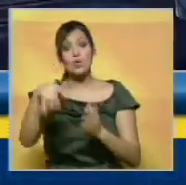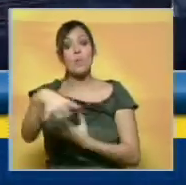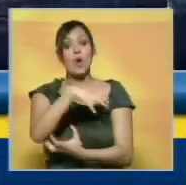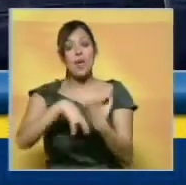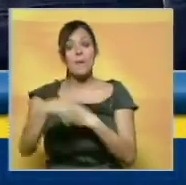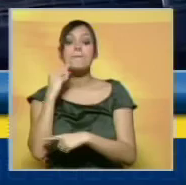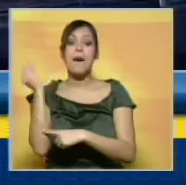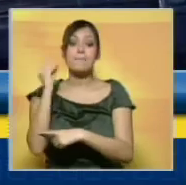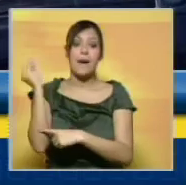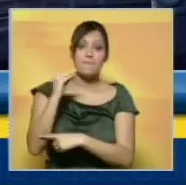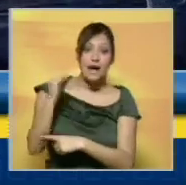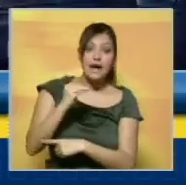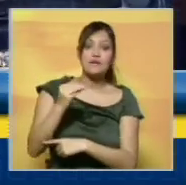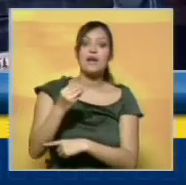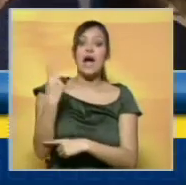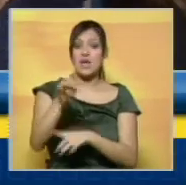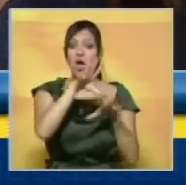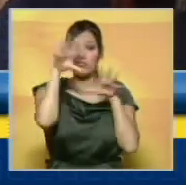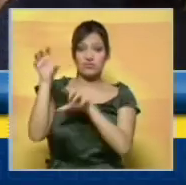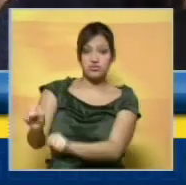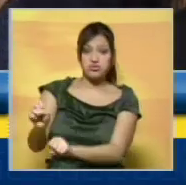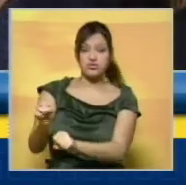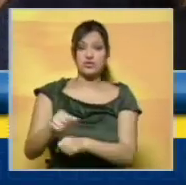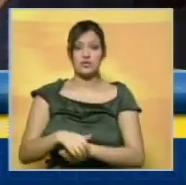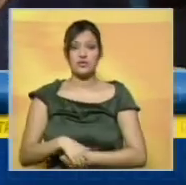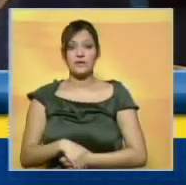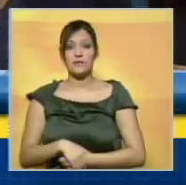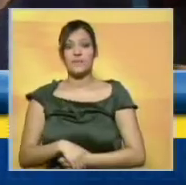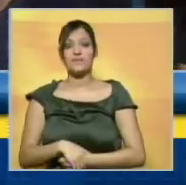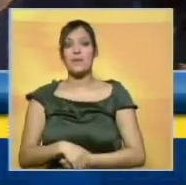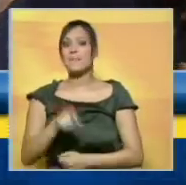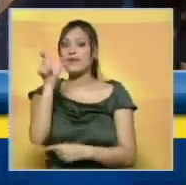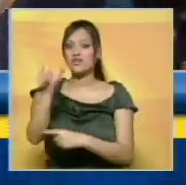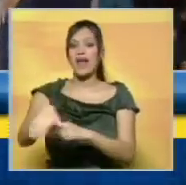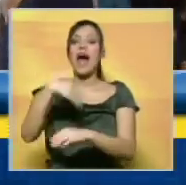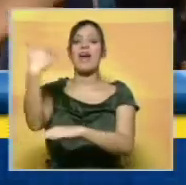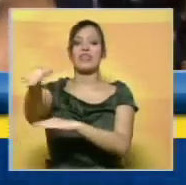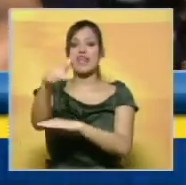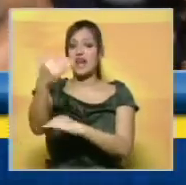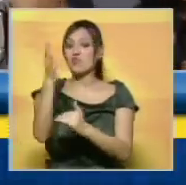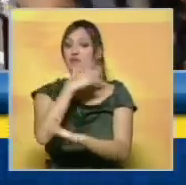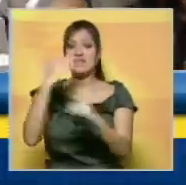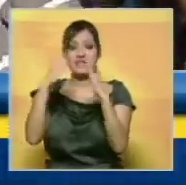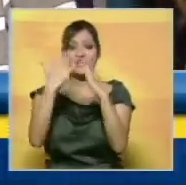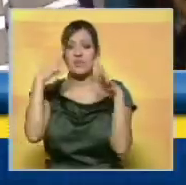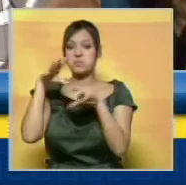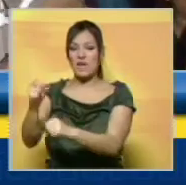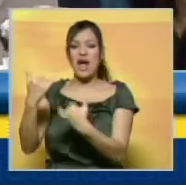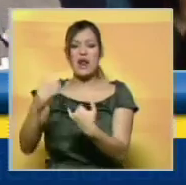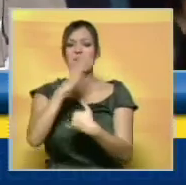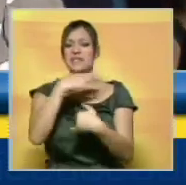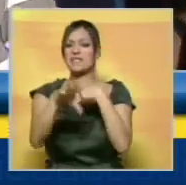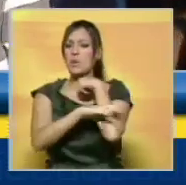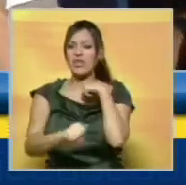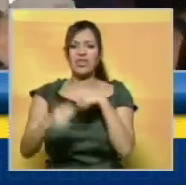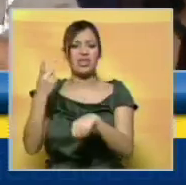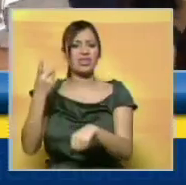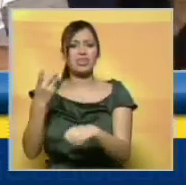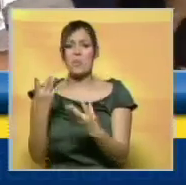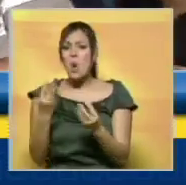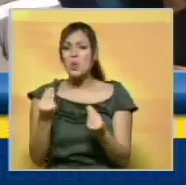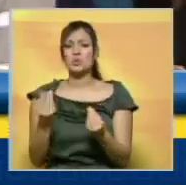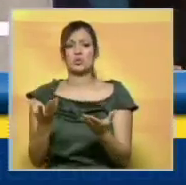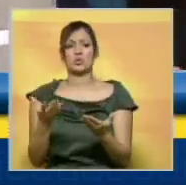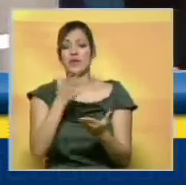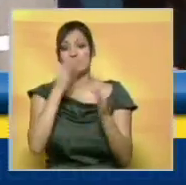se incremente con la expropiación. Que pusieron unos damnificados en la parte de atrás, la inseguridad aquí se ha vuelto totalmente crítica. Tanto